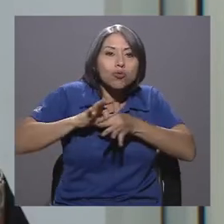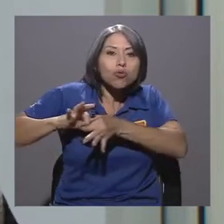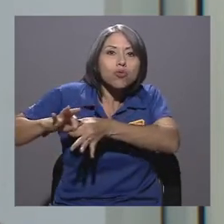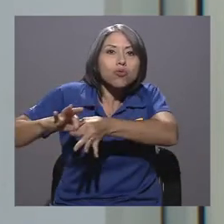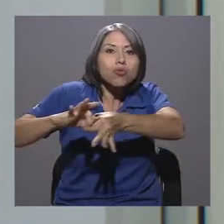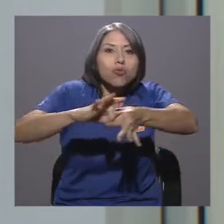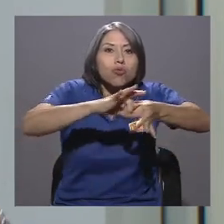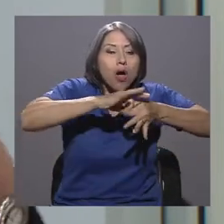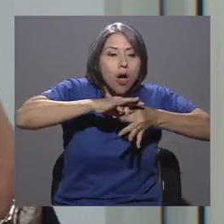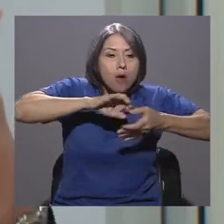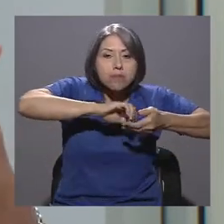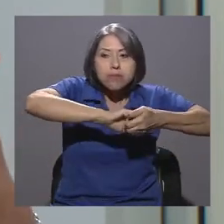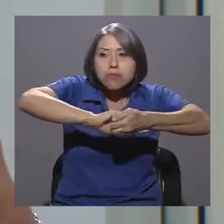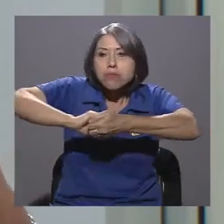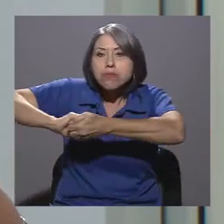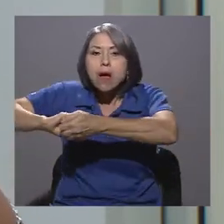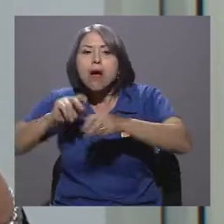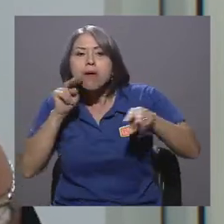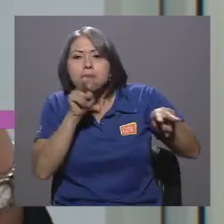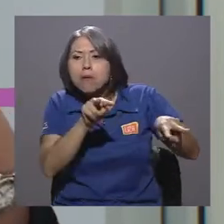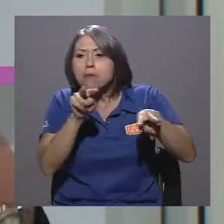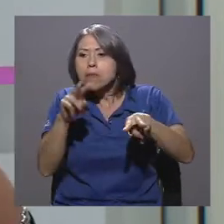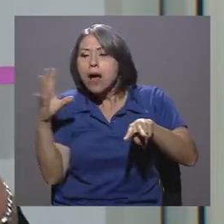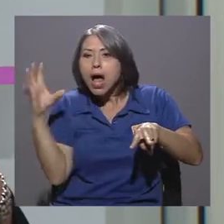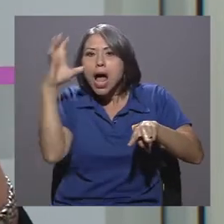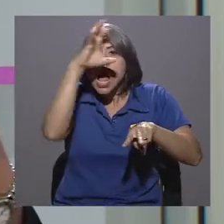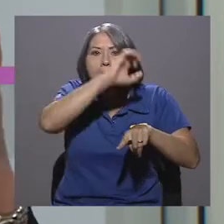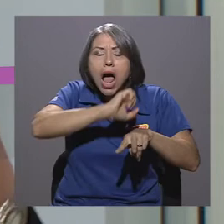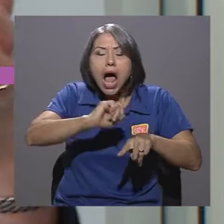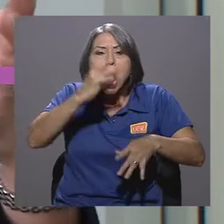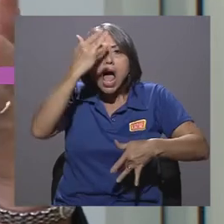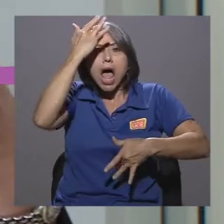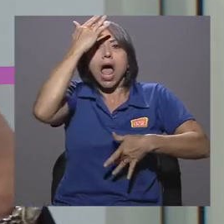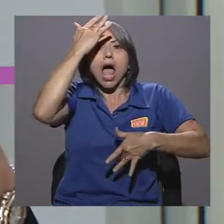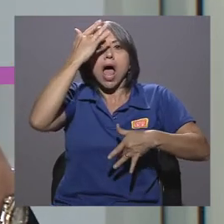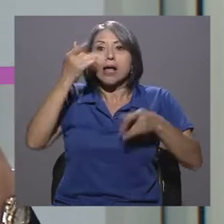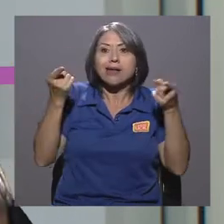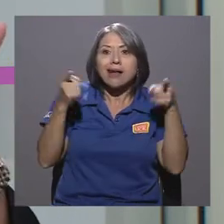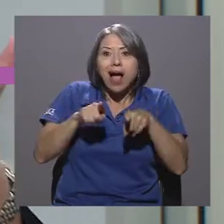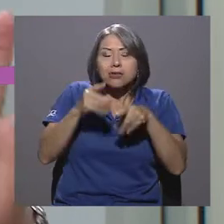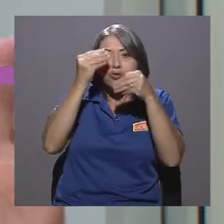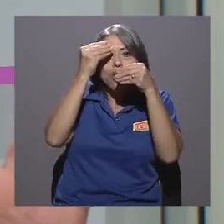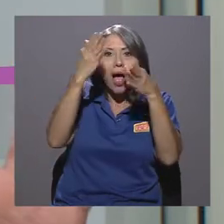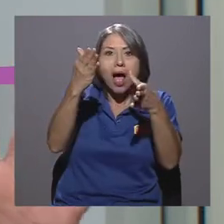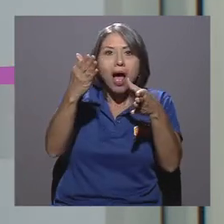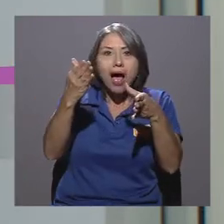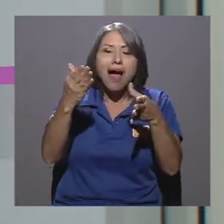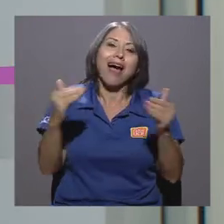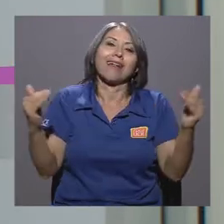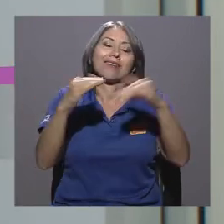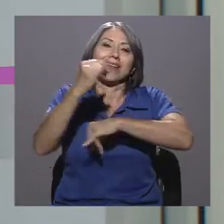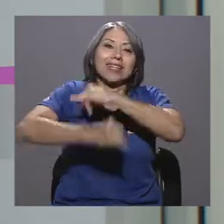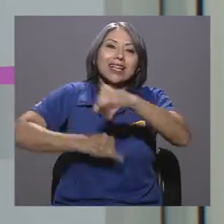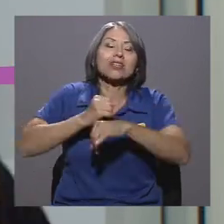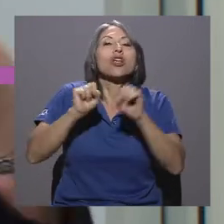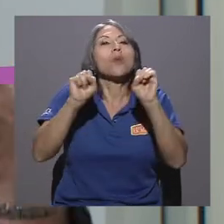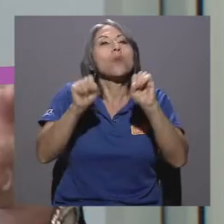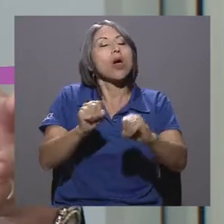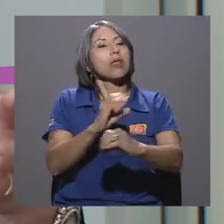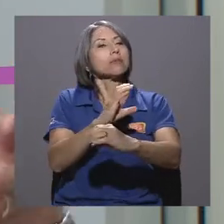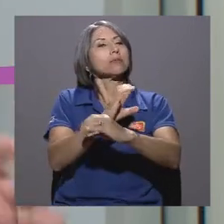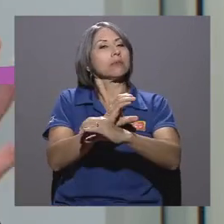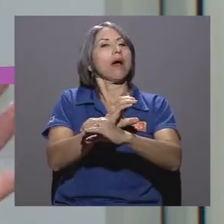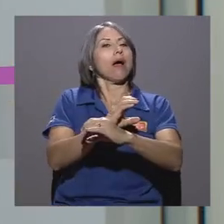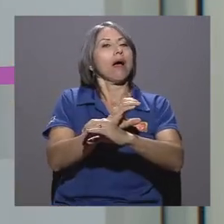coordinada en detección temprana, en notificación de casos, podríamos a nivel de comunidad internacional hacer una contención de